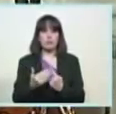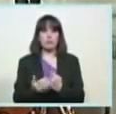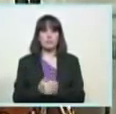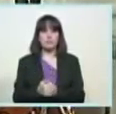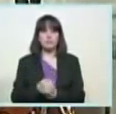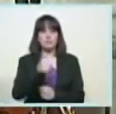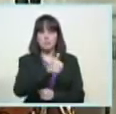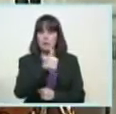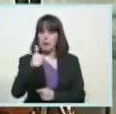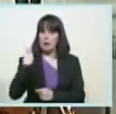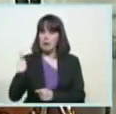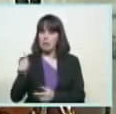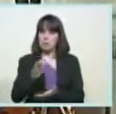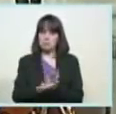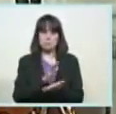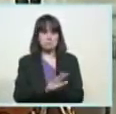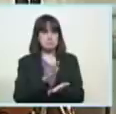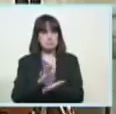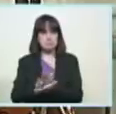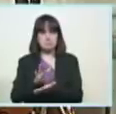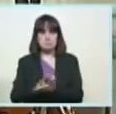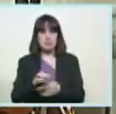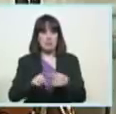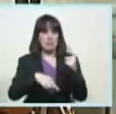a cada quien le llega a su momento